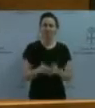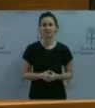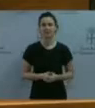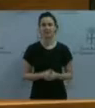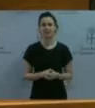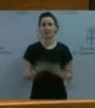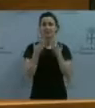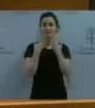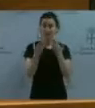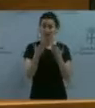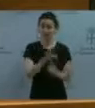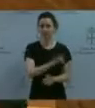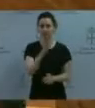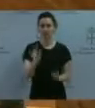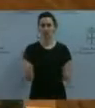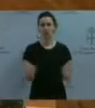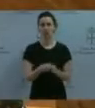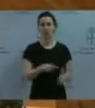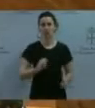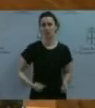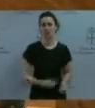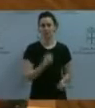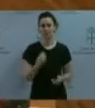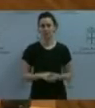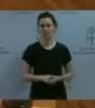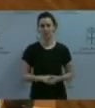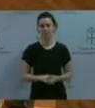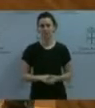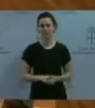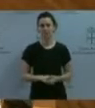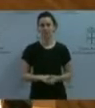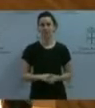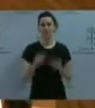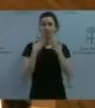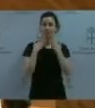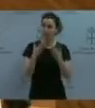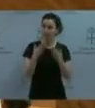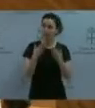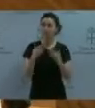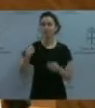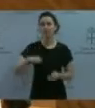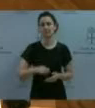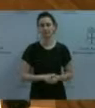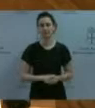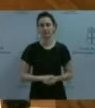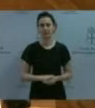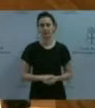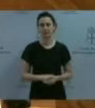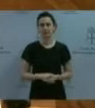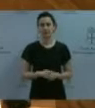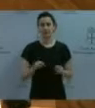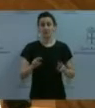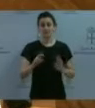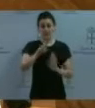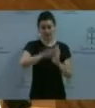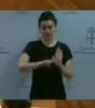Podemos Asturias. Muchas gracias, presidente. La reforma del reglamento de la Xunta General é